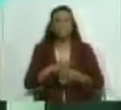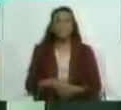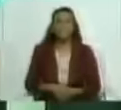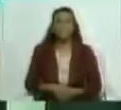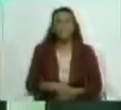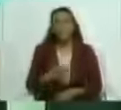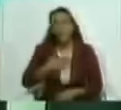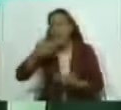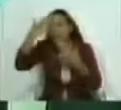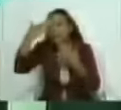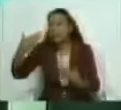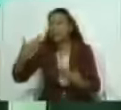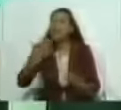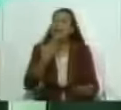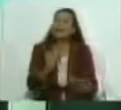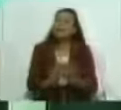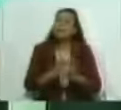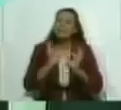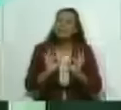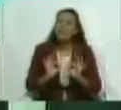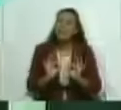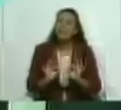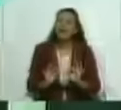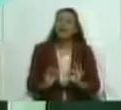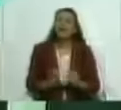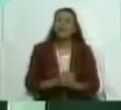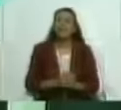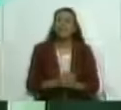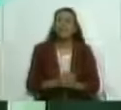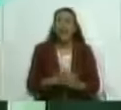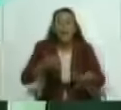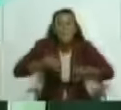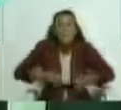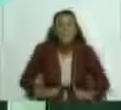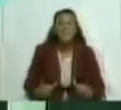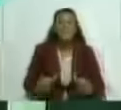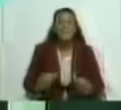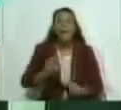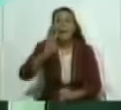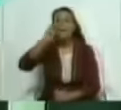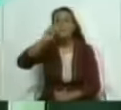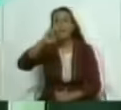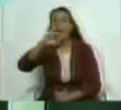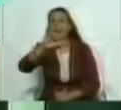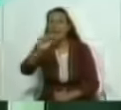Quiero saludar y agradecer a mis hijos, María Eugenia,